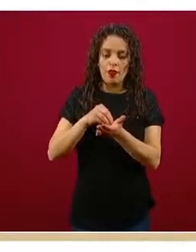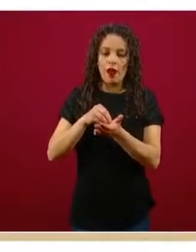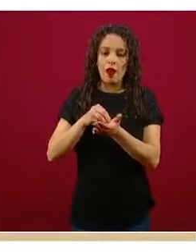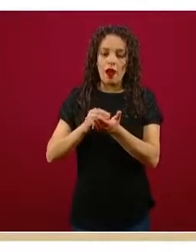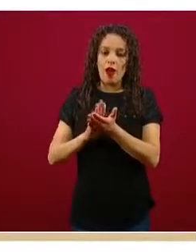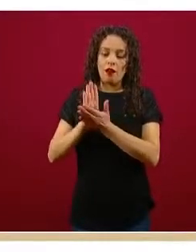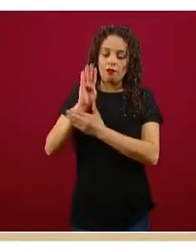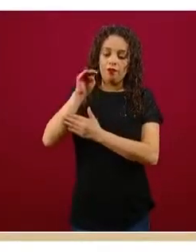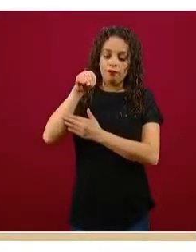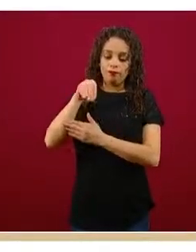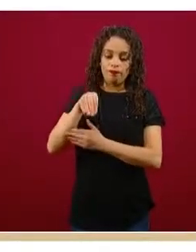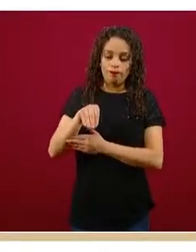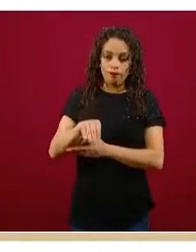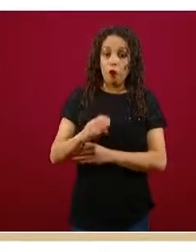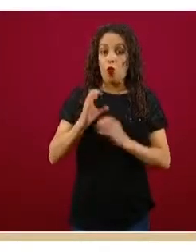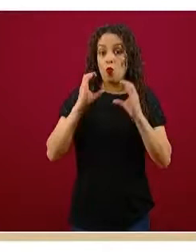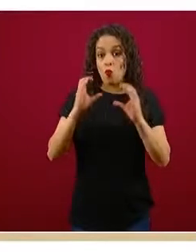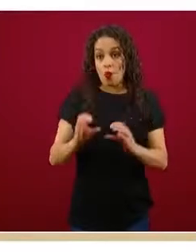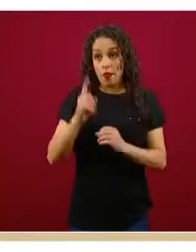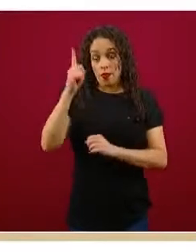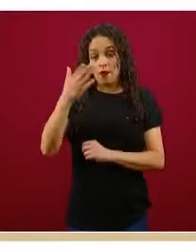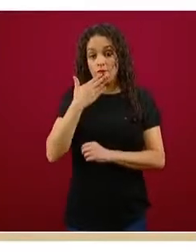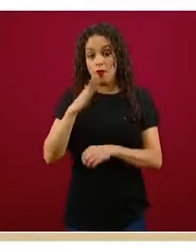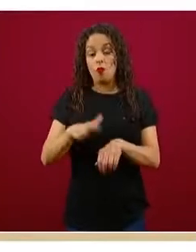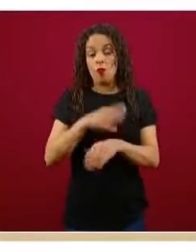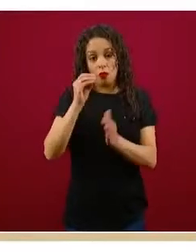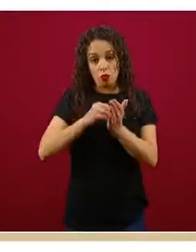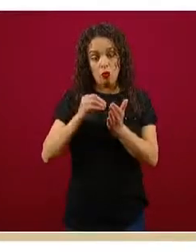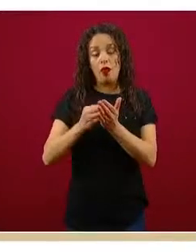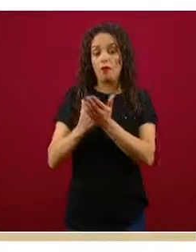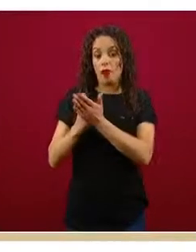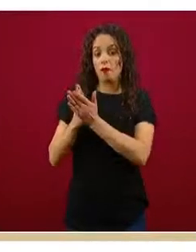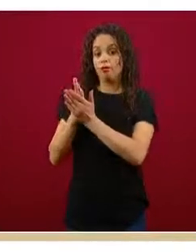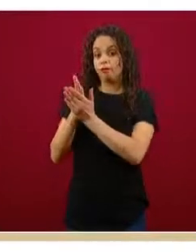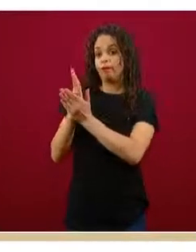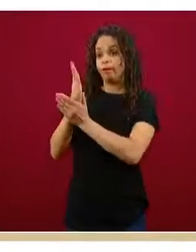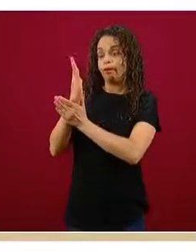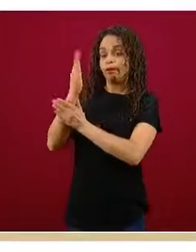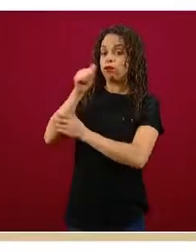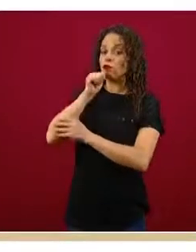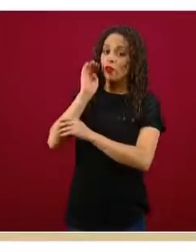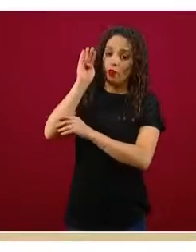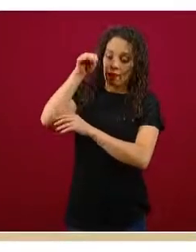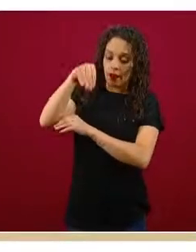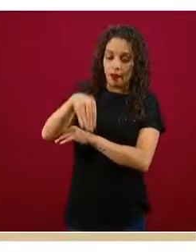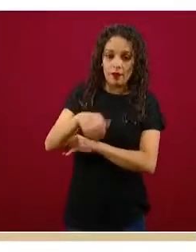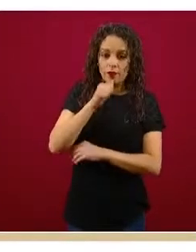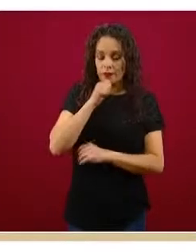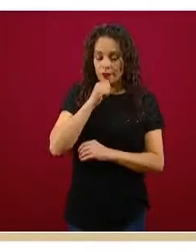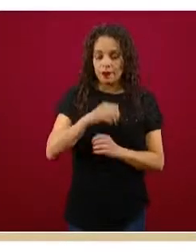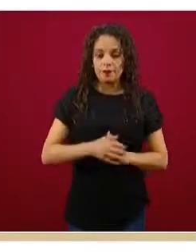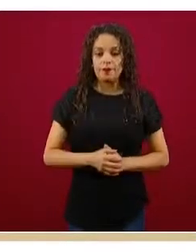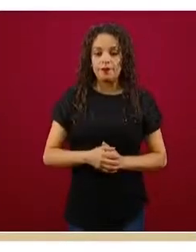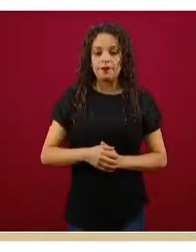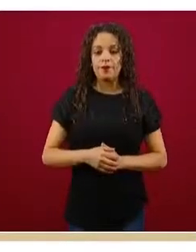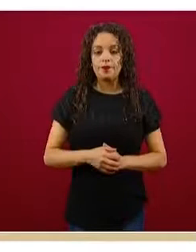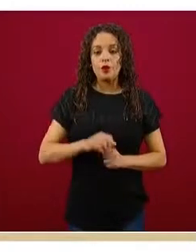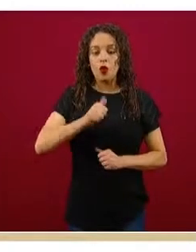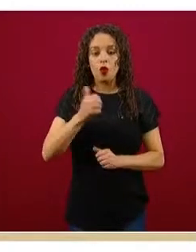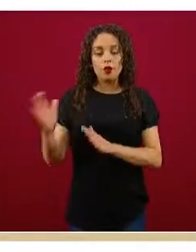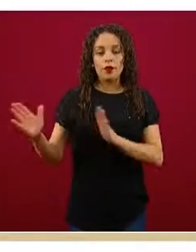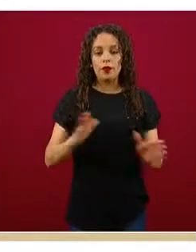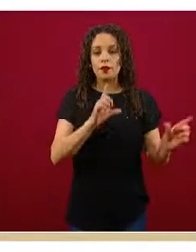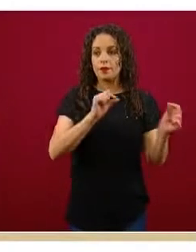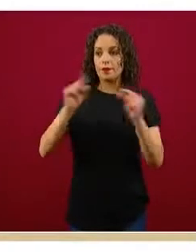cuidado Sonora porque está todavía en ascenso. La siguiente. En ascenso las hospitalizaciones, aunque lejos